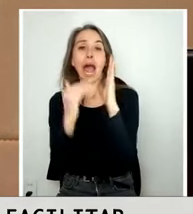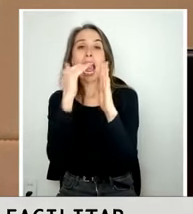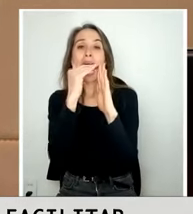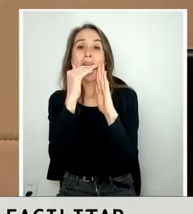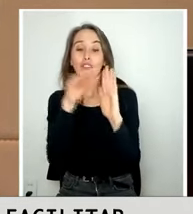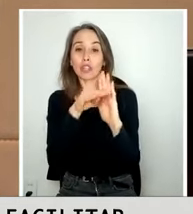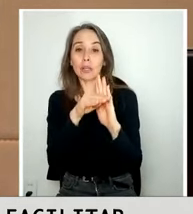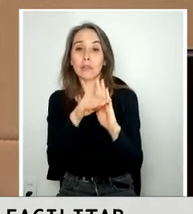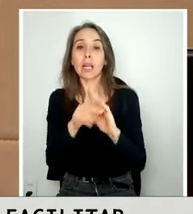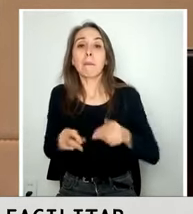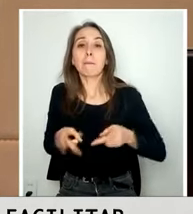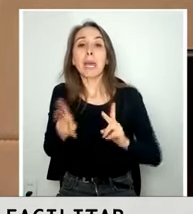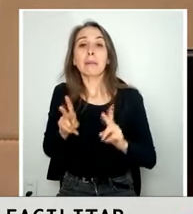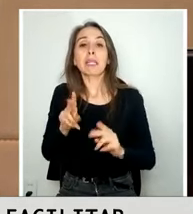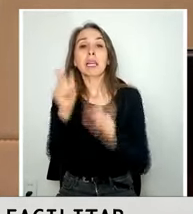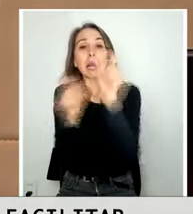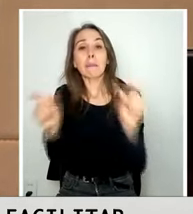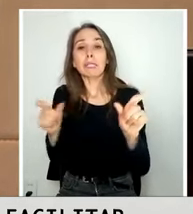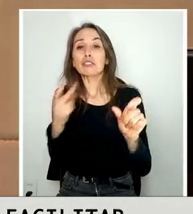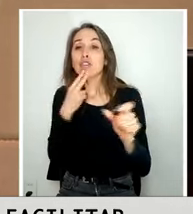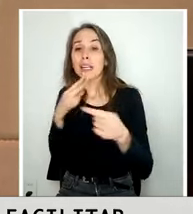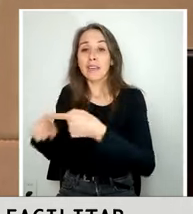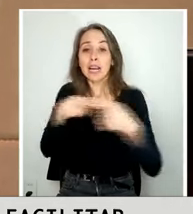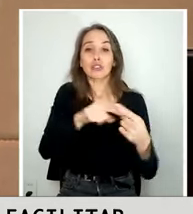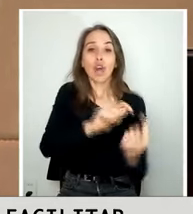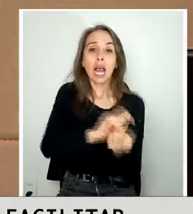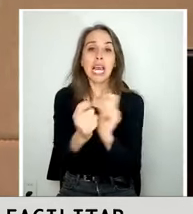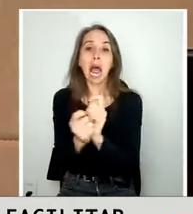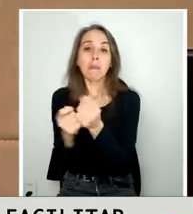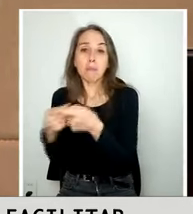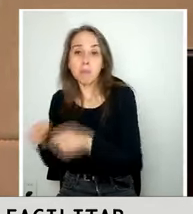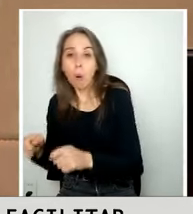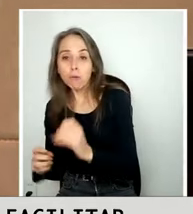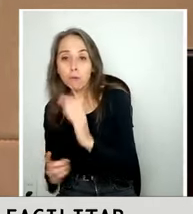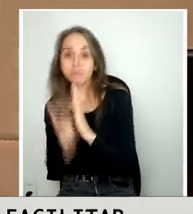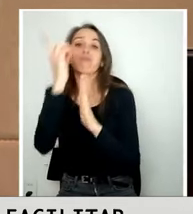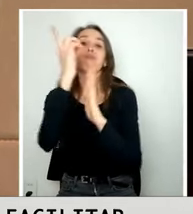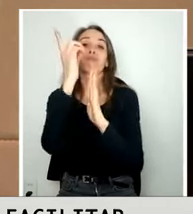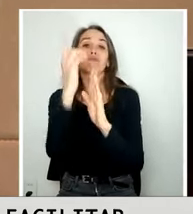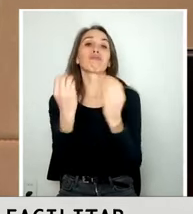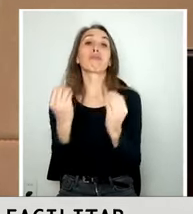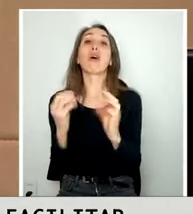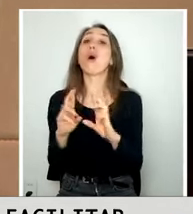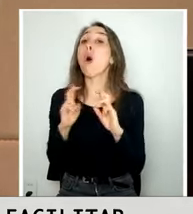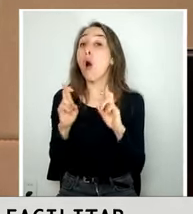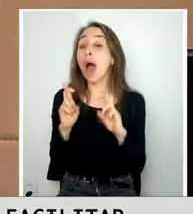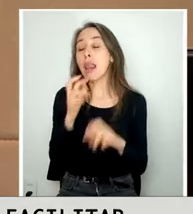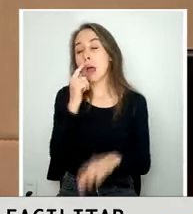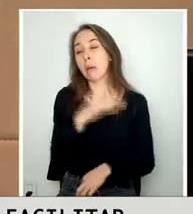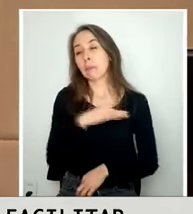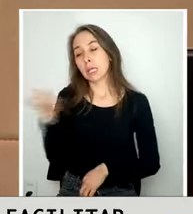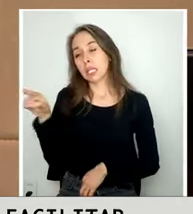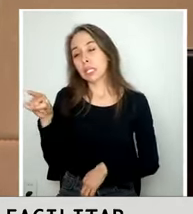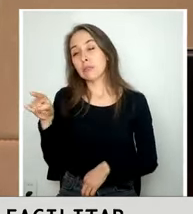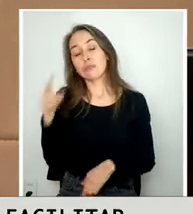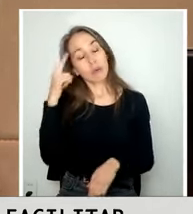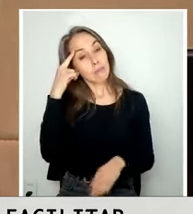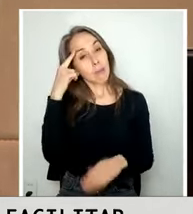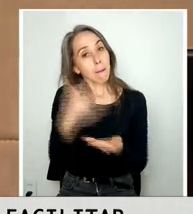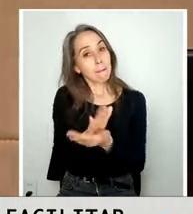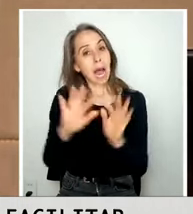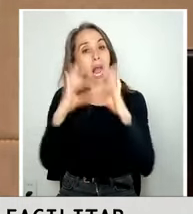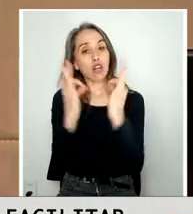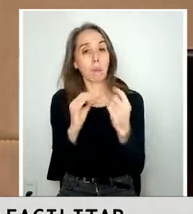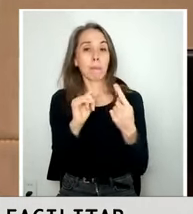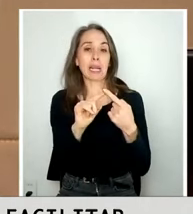de cambio social en los entornos Así que van a contar con nuestro respaldo para eso pero ojalá ministro lo tome usted como un plan integral que toque educación y